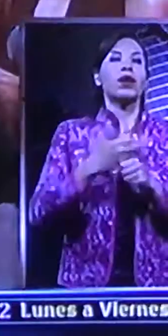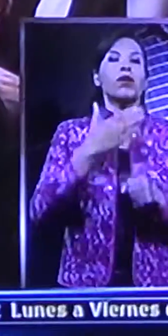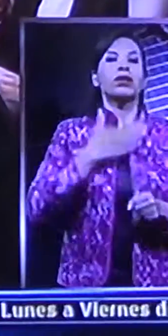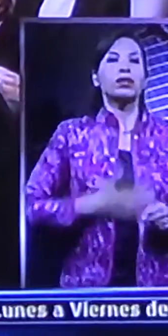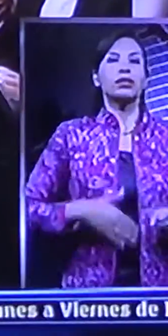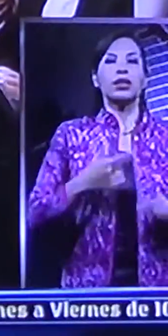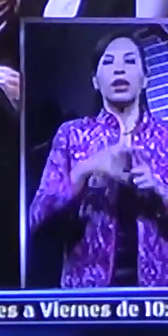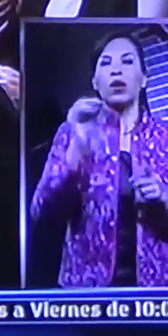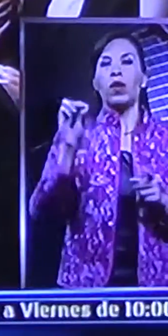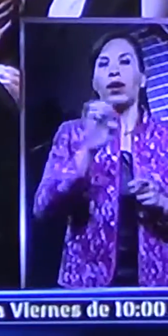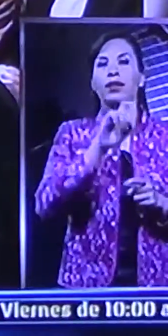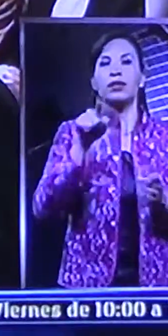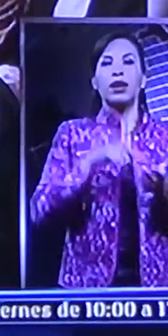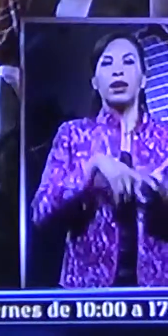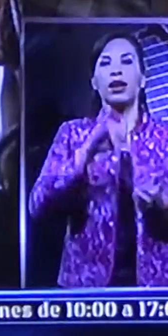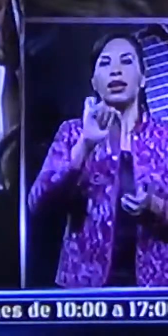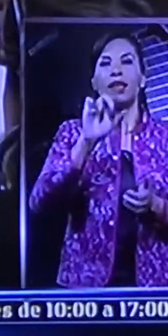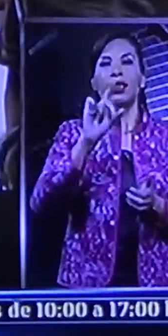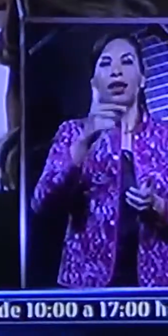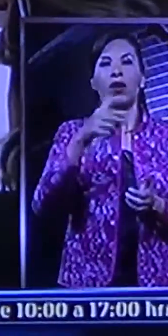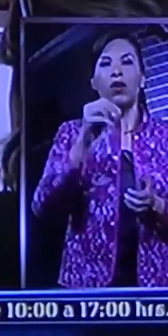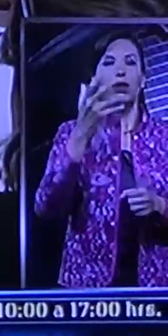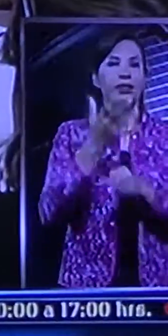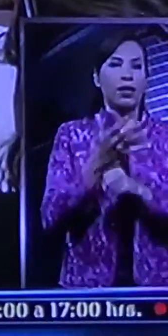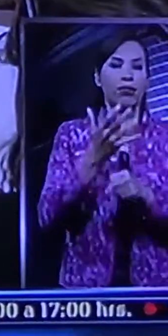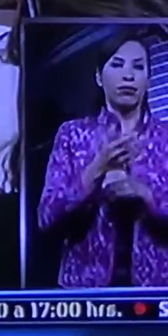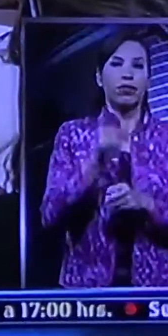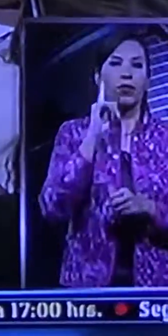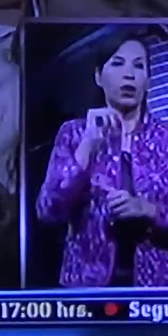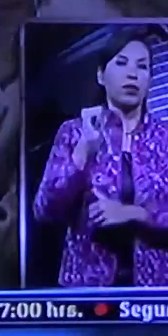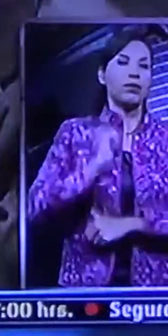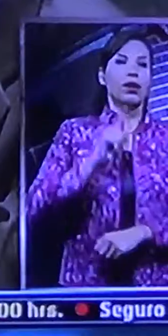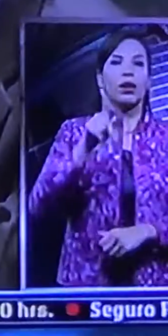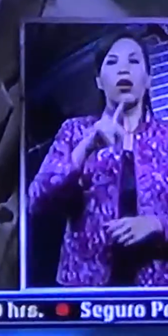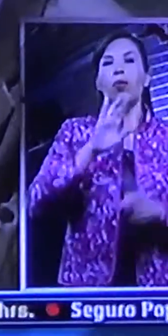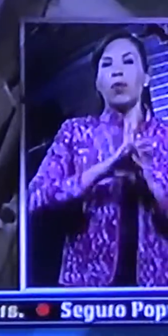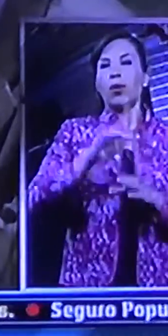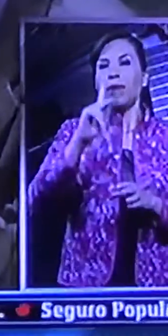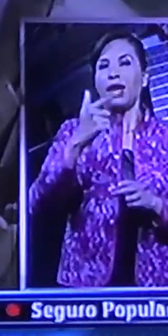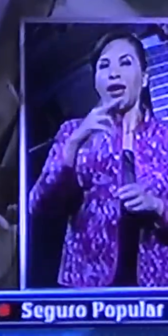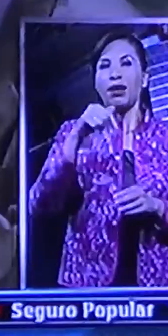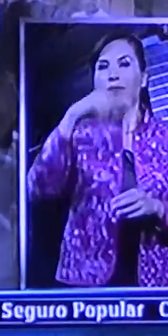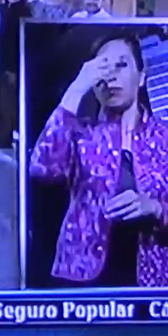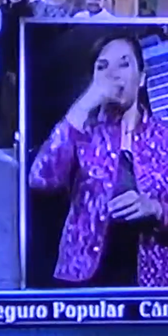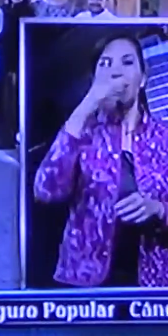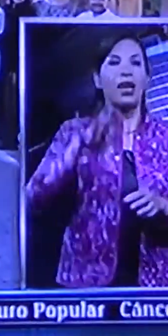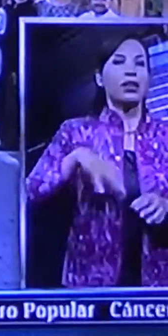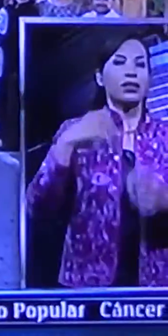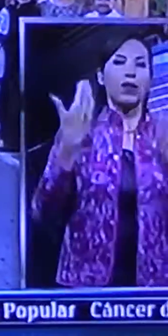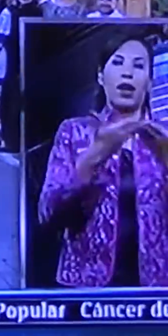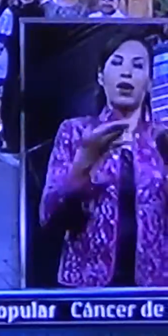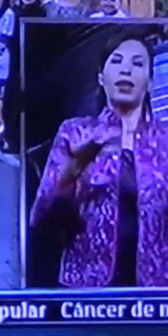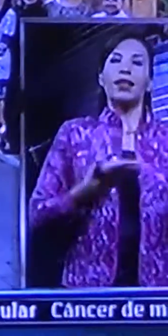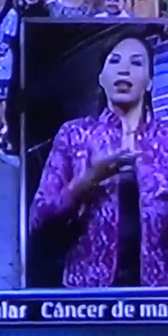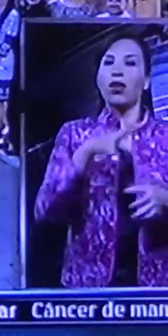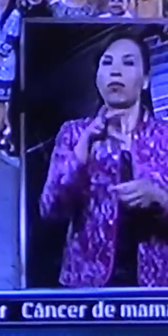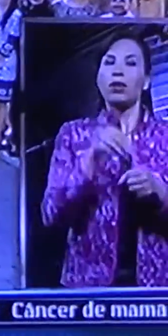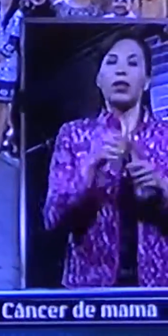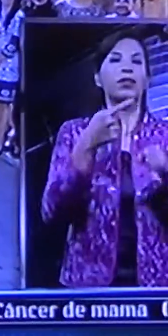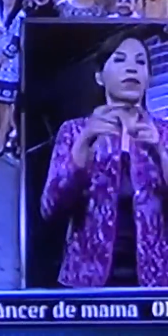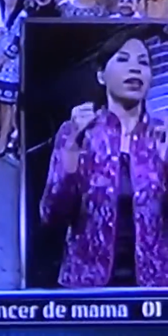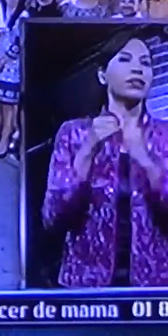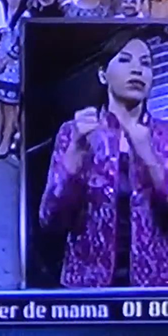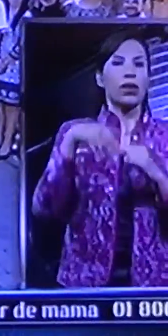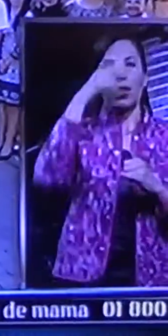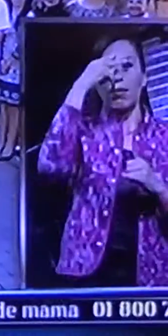Justicia del Oeste en Idaho, allá en los Estados Unidos. La Procuradora de México subrayó los esfuerzos que actualmente llevan a cabo